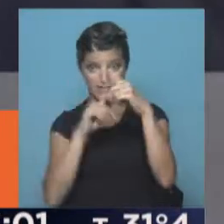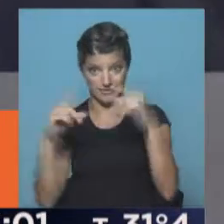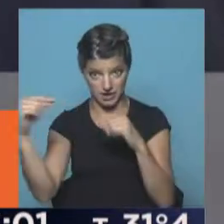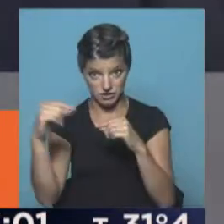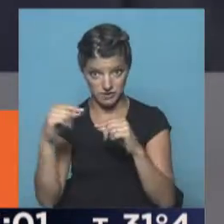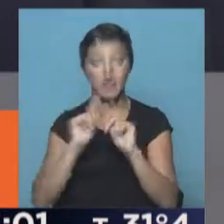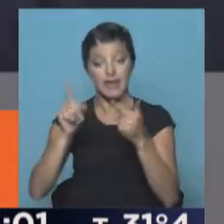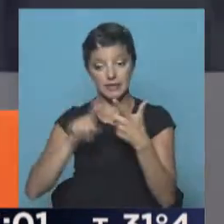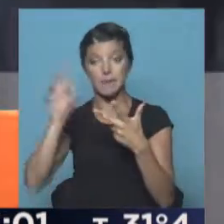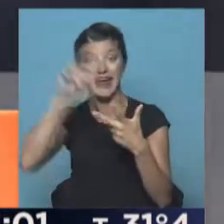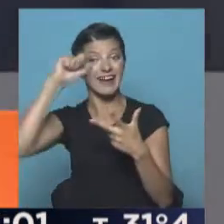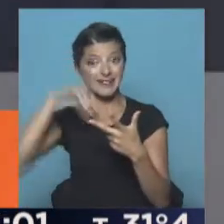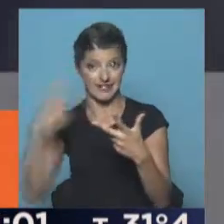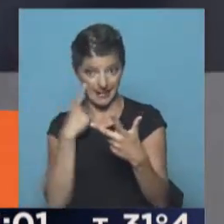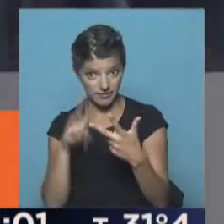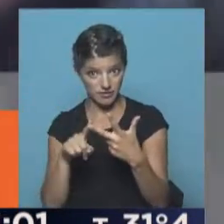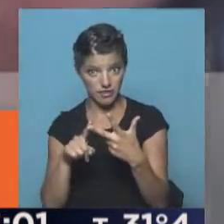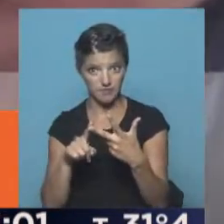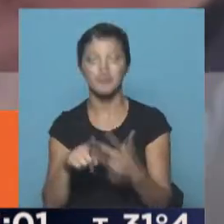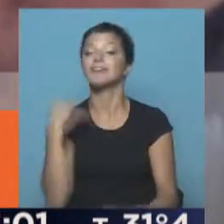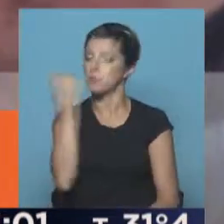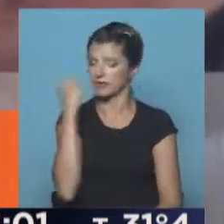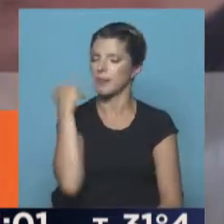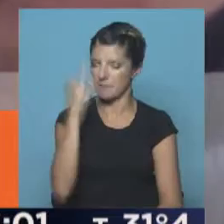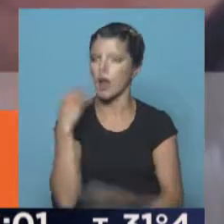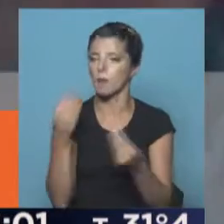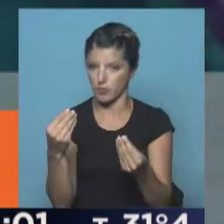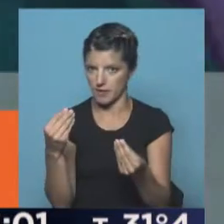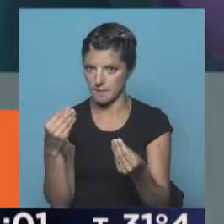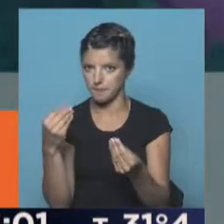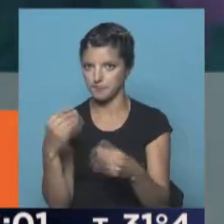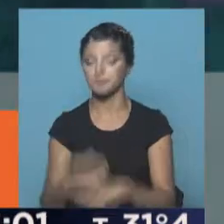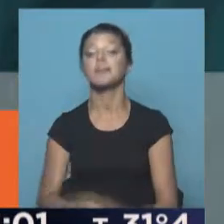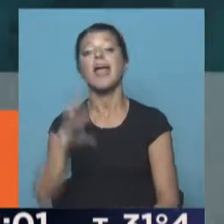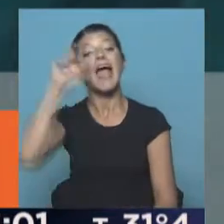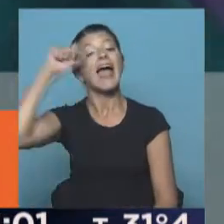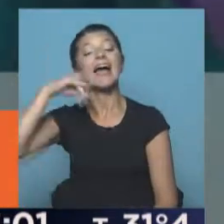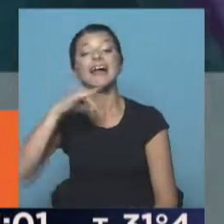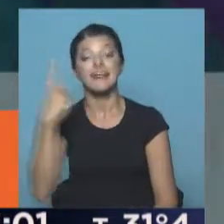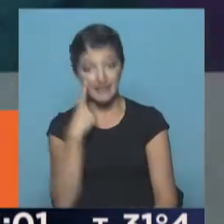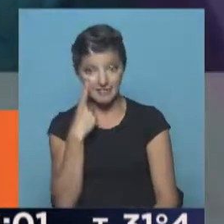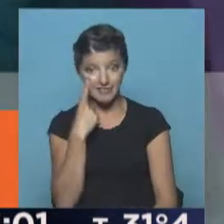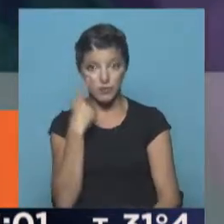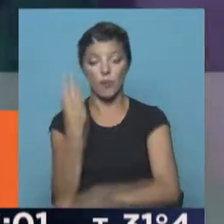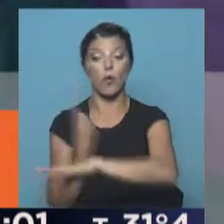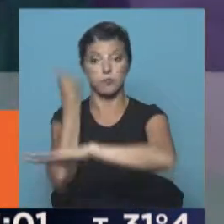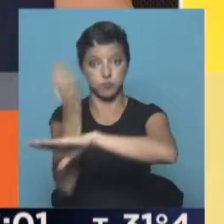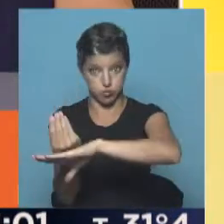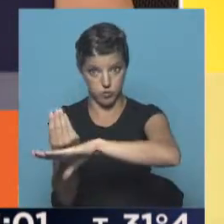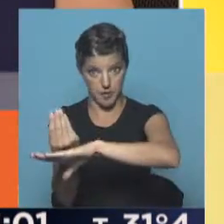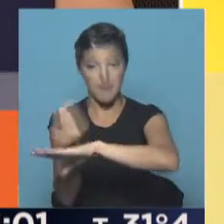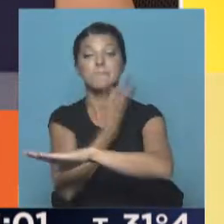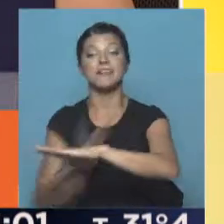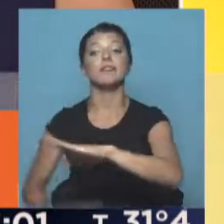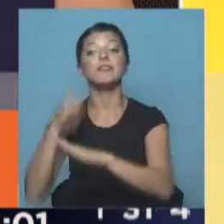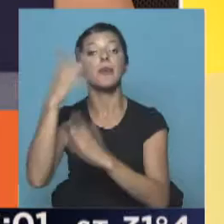que justamente esta es otra clave para explicar el referéndum. Renzi llega al cargo de presidente del Consejo de Ministros